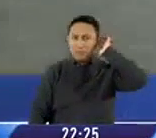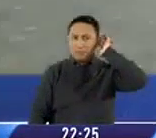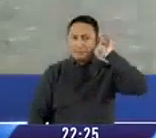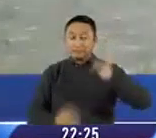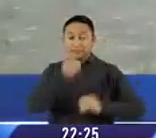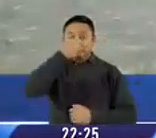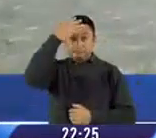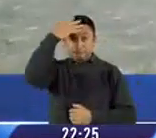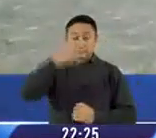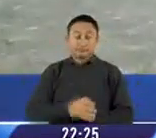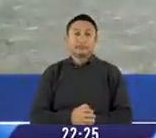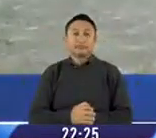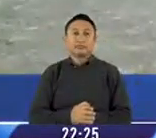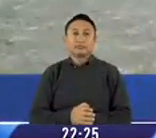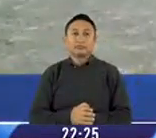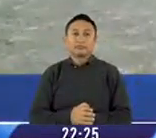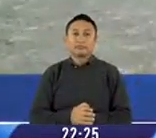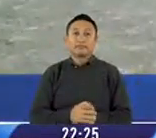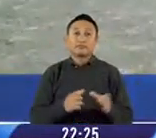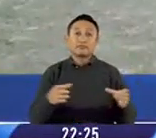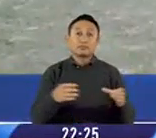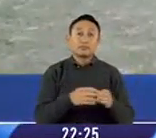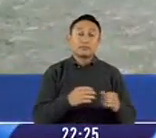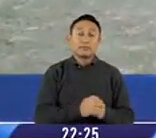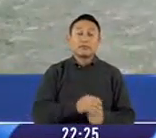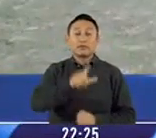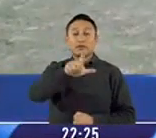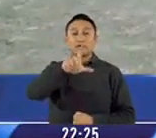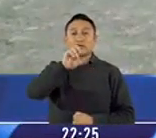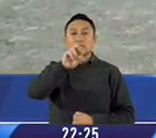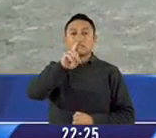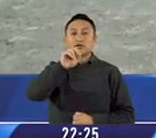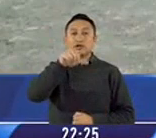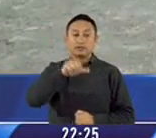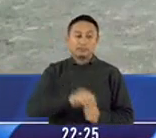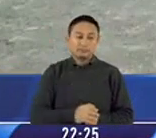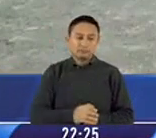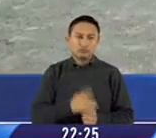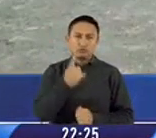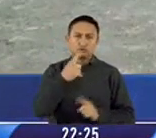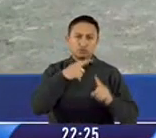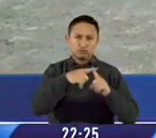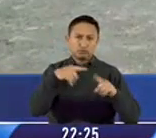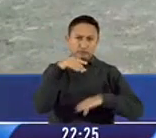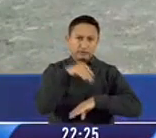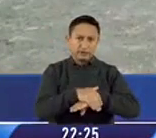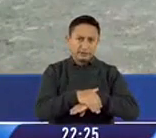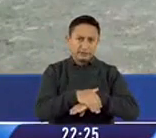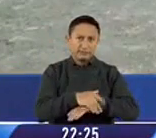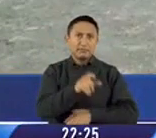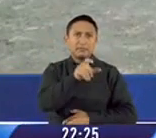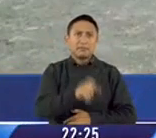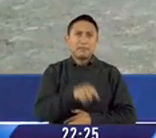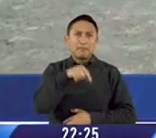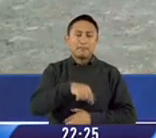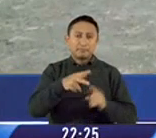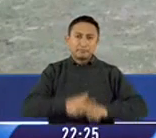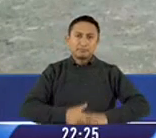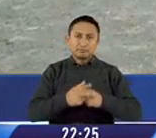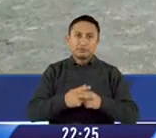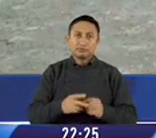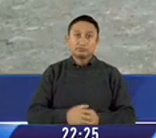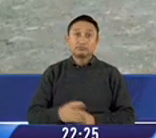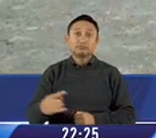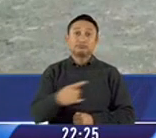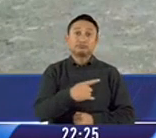Santo Domingo de los Áchilas, sector La Lorena. Es la 1:30 de la tarde y trabajadores empiezan a descargar